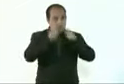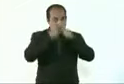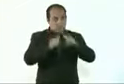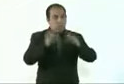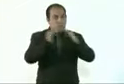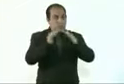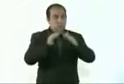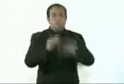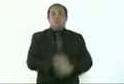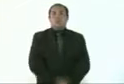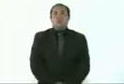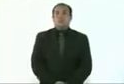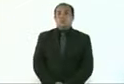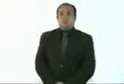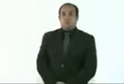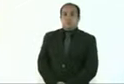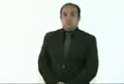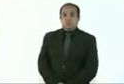en casa.